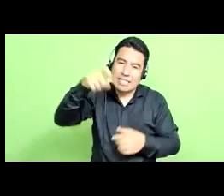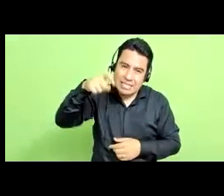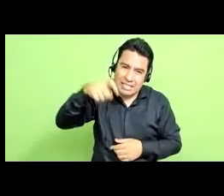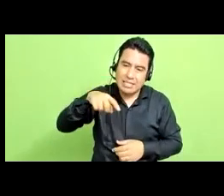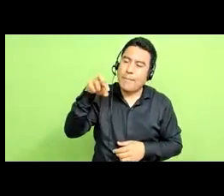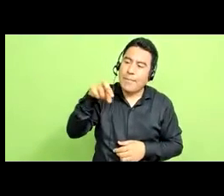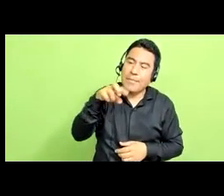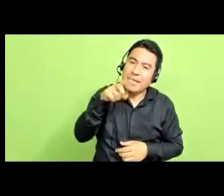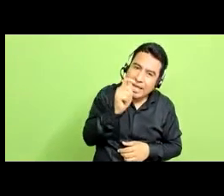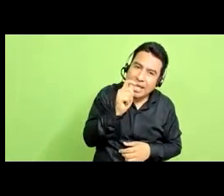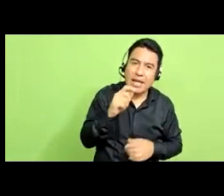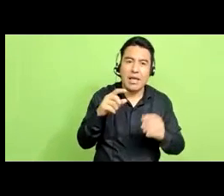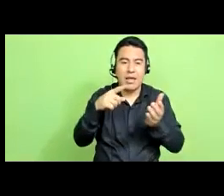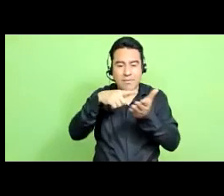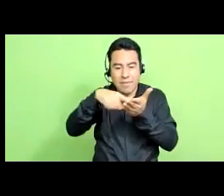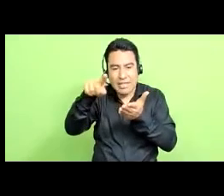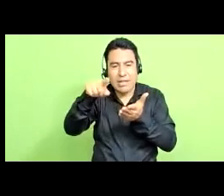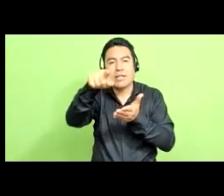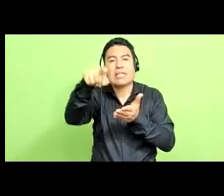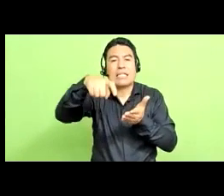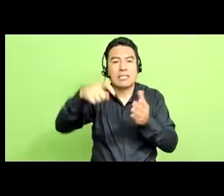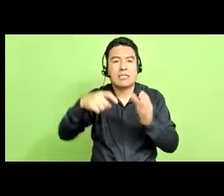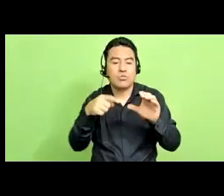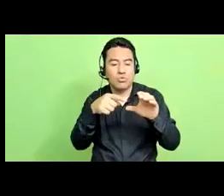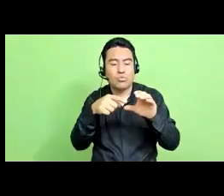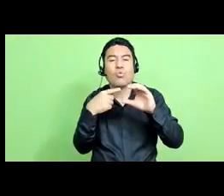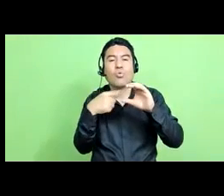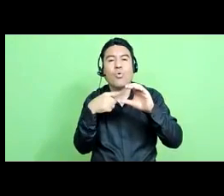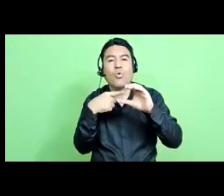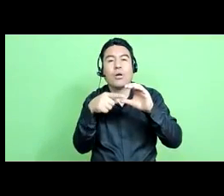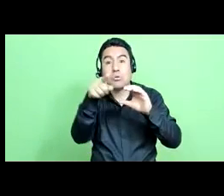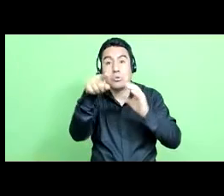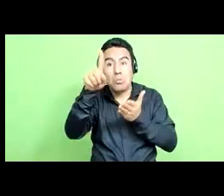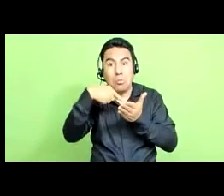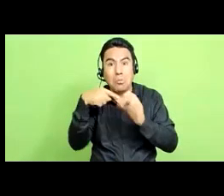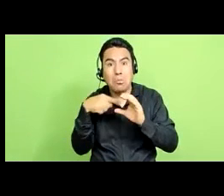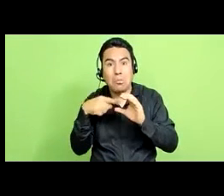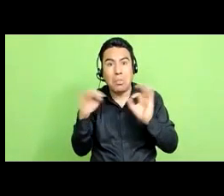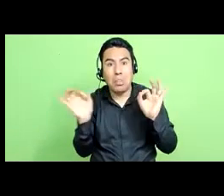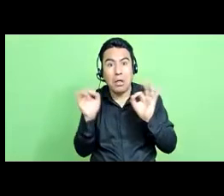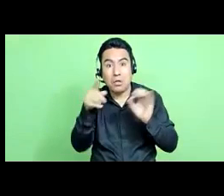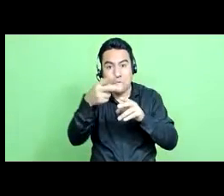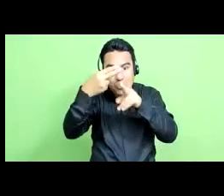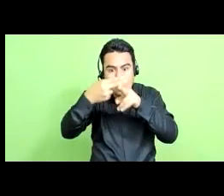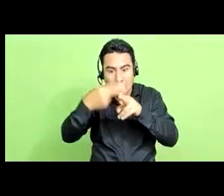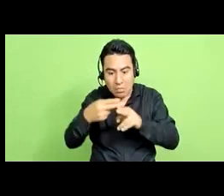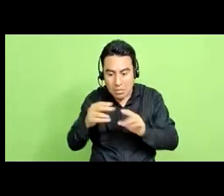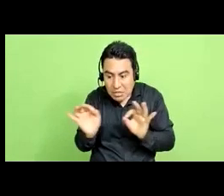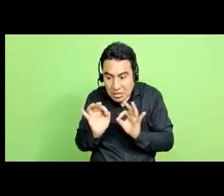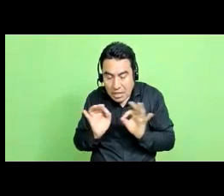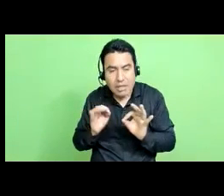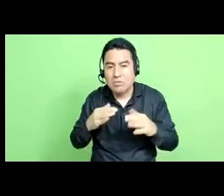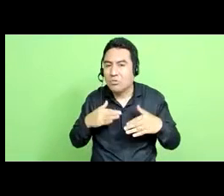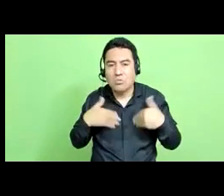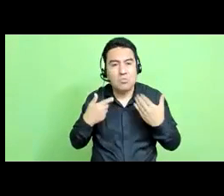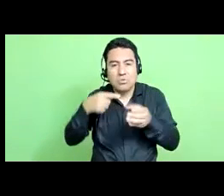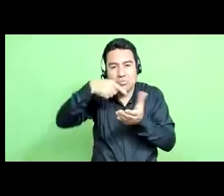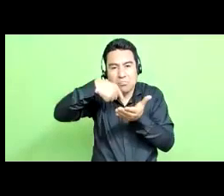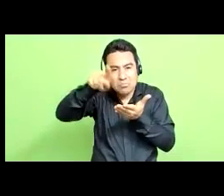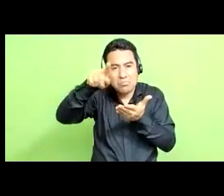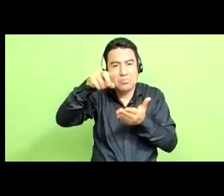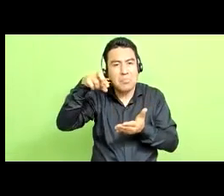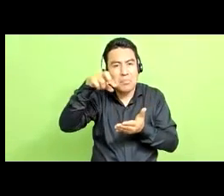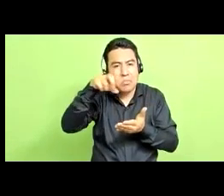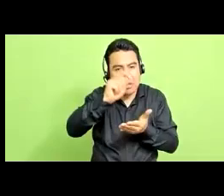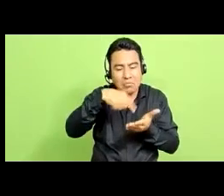material necesita de sus correos si no tenemos los correos porque no se han registrado en el registro de asistencias lo vamos a poder señalar